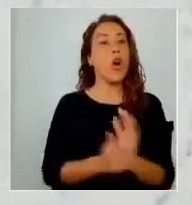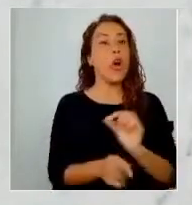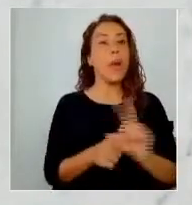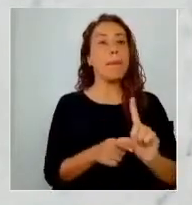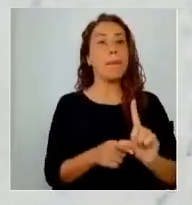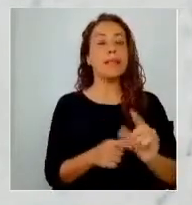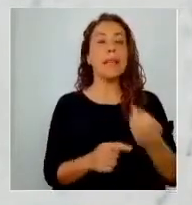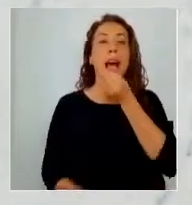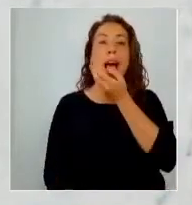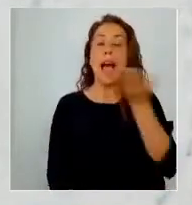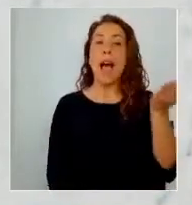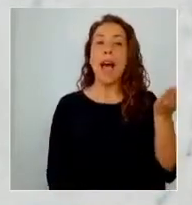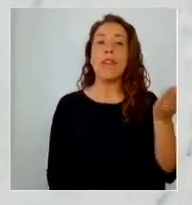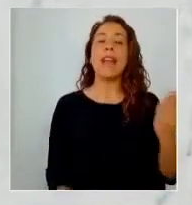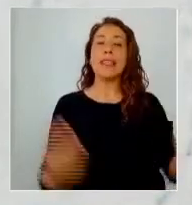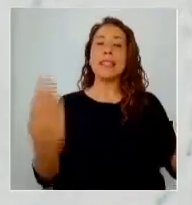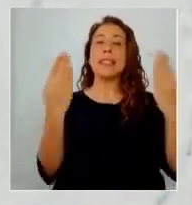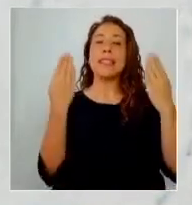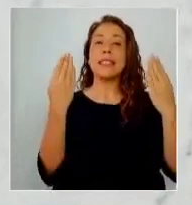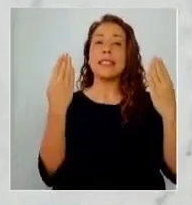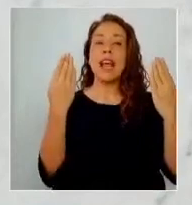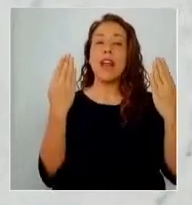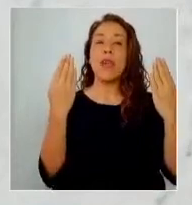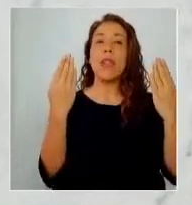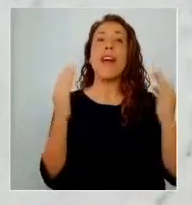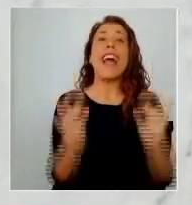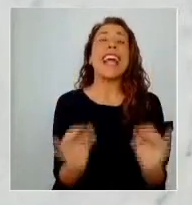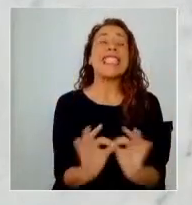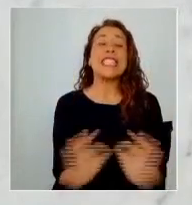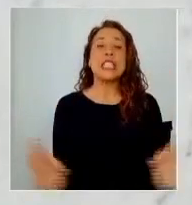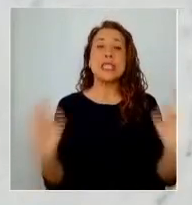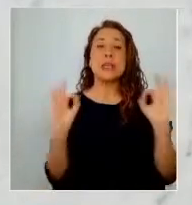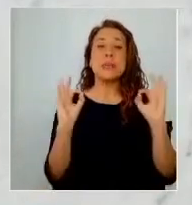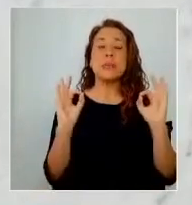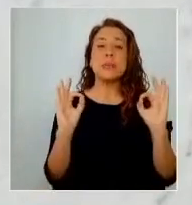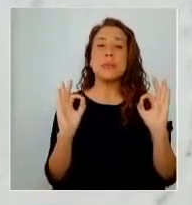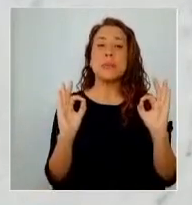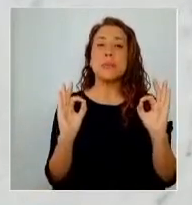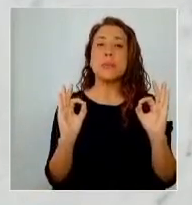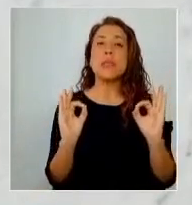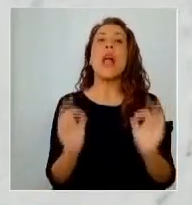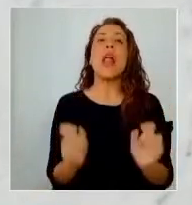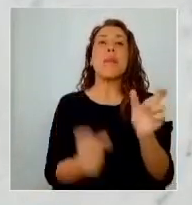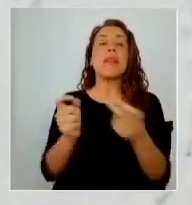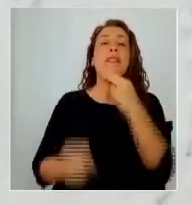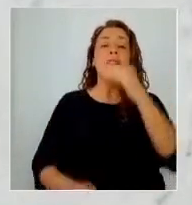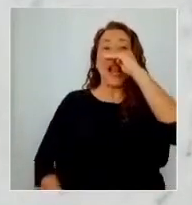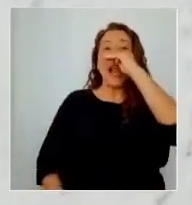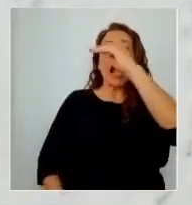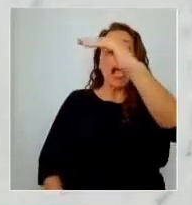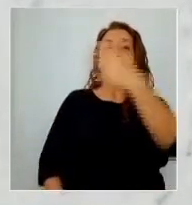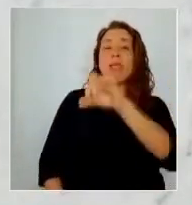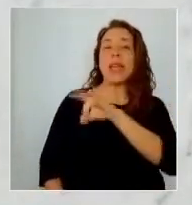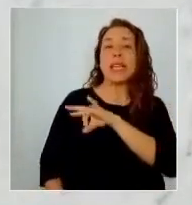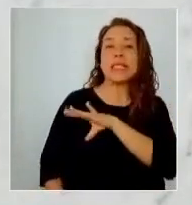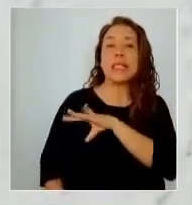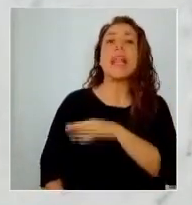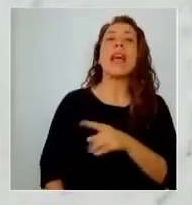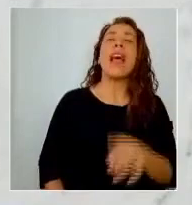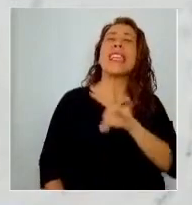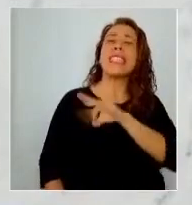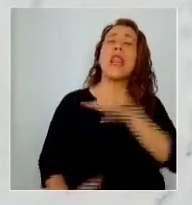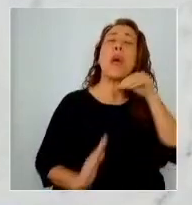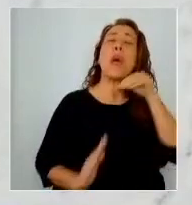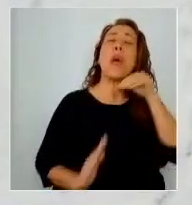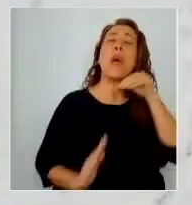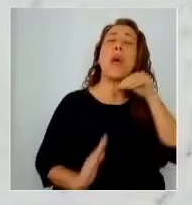saludando en forma especial al mundo rural de chile desde chile profundo histórico